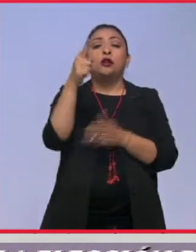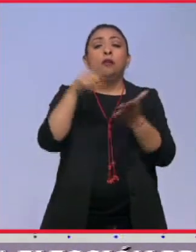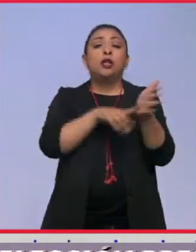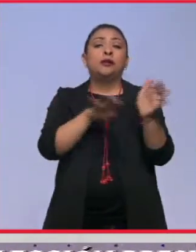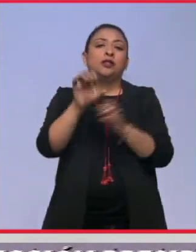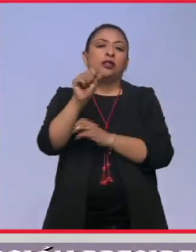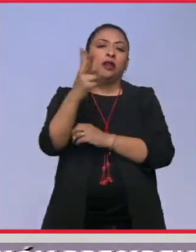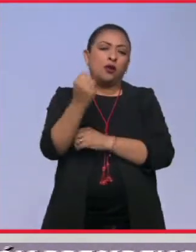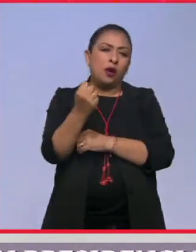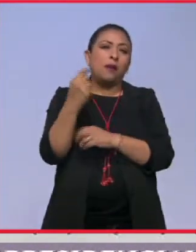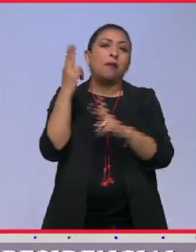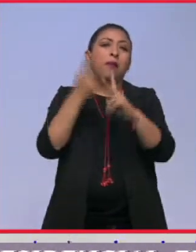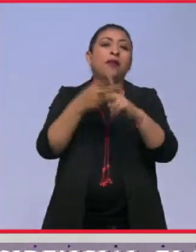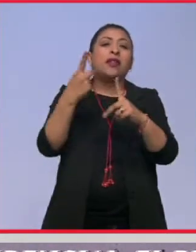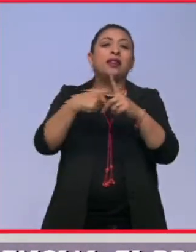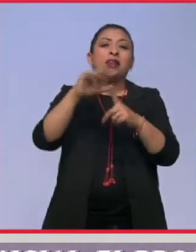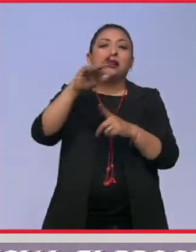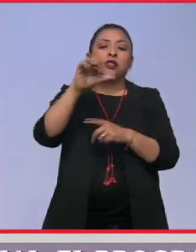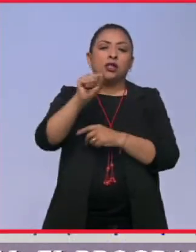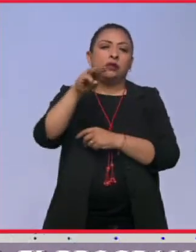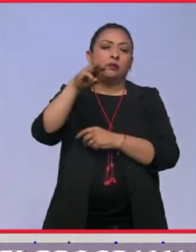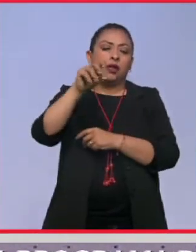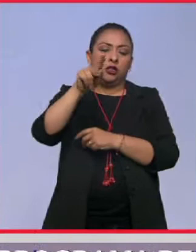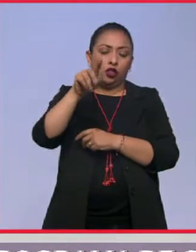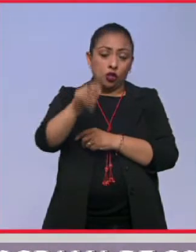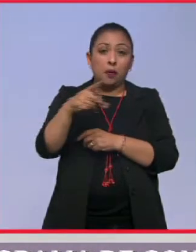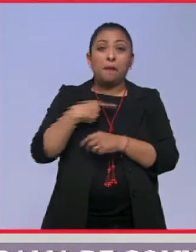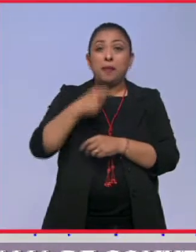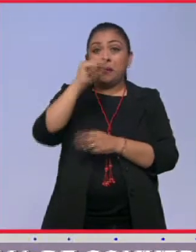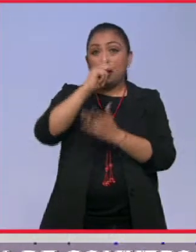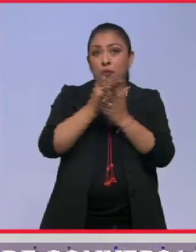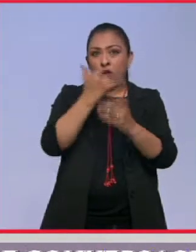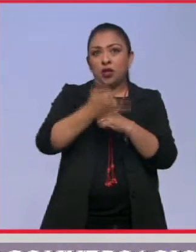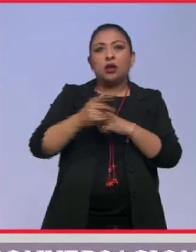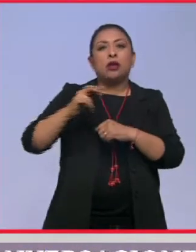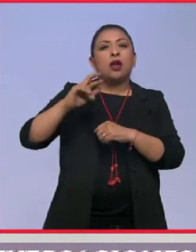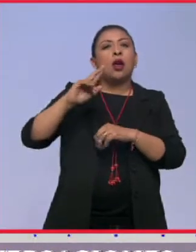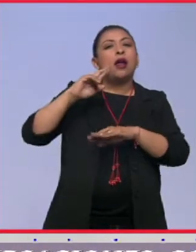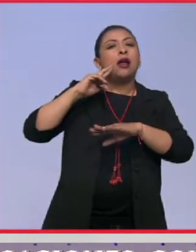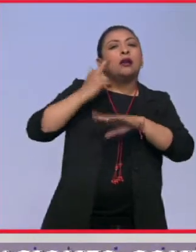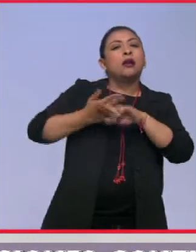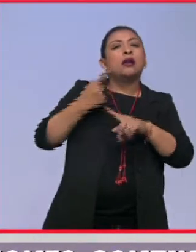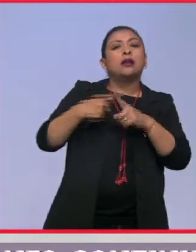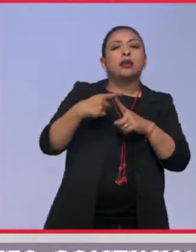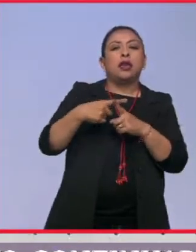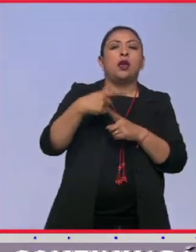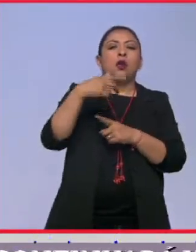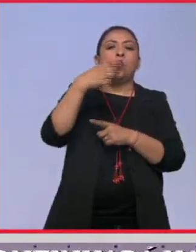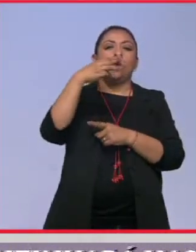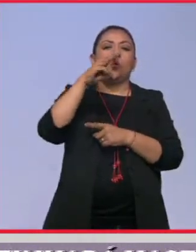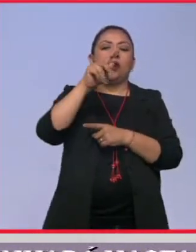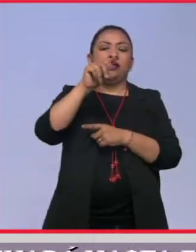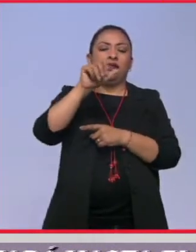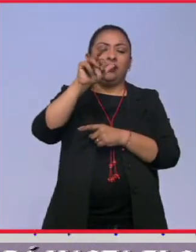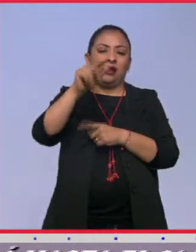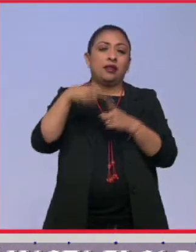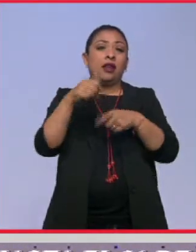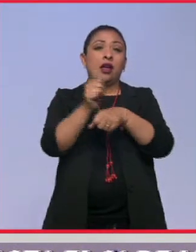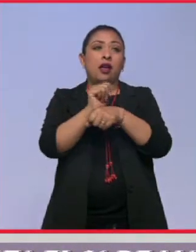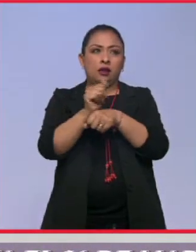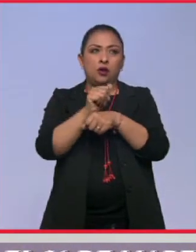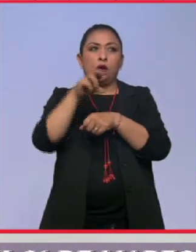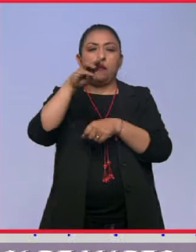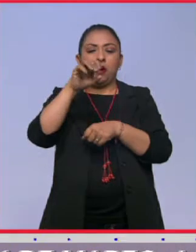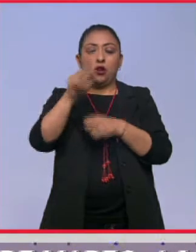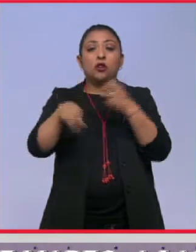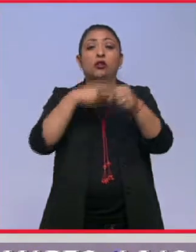a manos de los seguidores de Charles Manson. El primer proyecto estará a cargo de Quentin Tarantino con Margot Robbie en el papel principal, y el